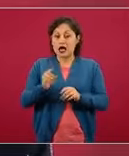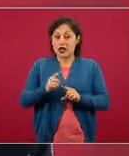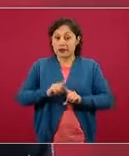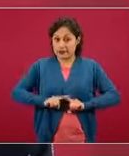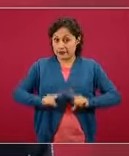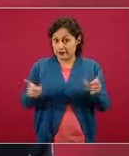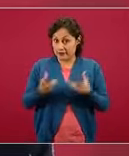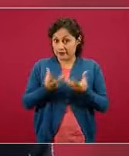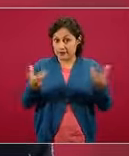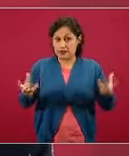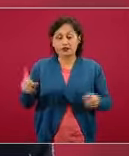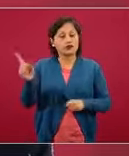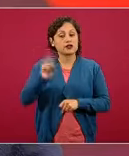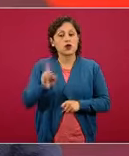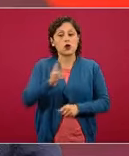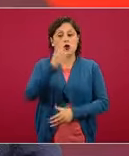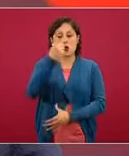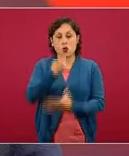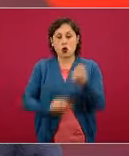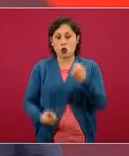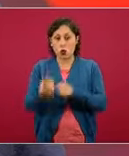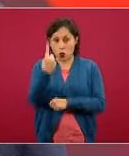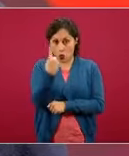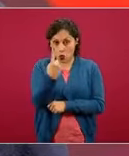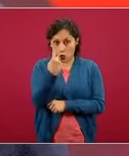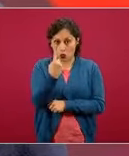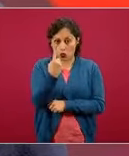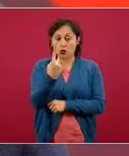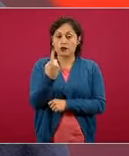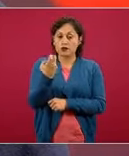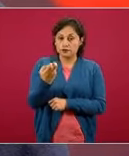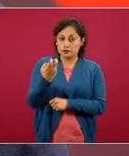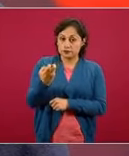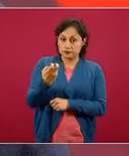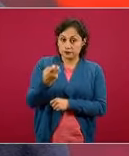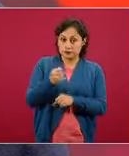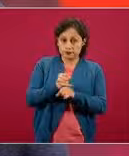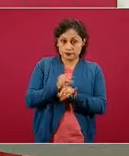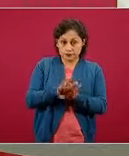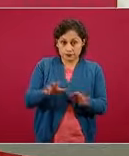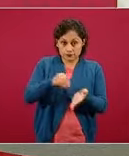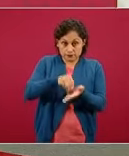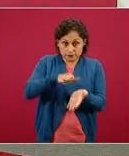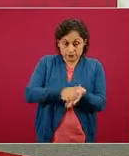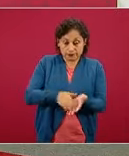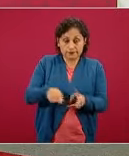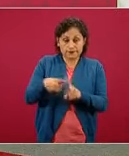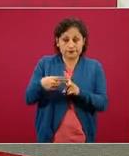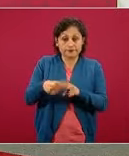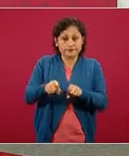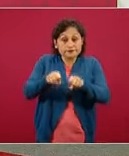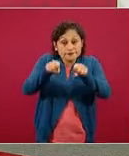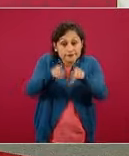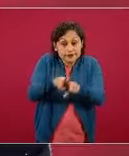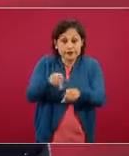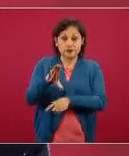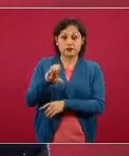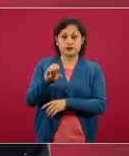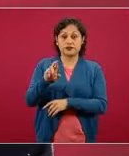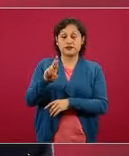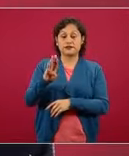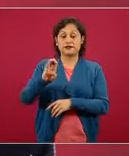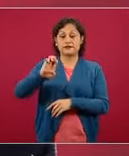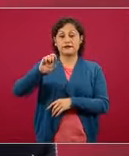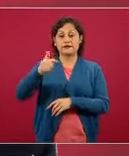separados, reitero, es un solo sistema porque es el SISBER, es el sistema de la vigilancia epidemiológica de la enfermedad